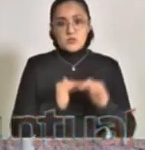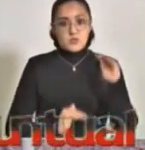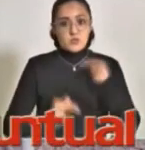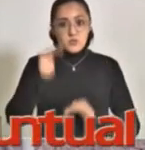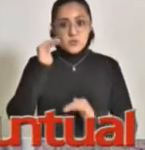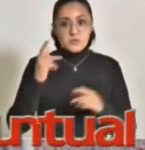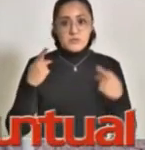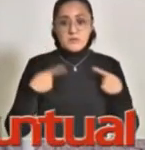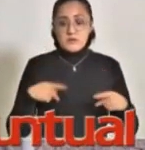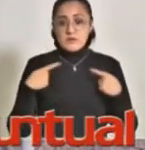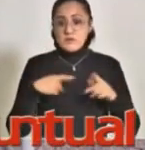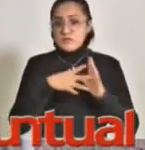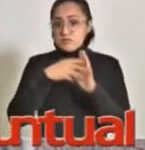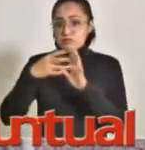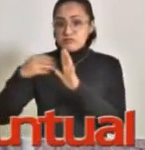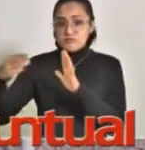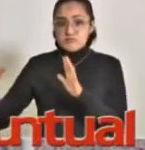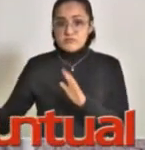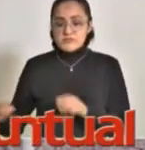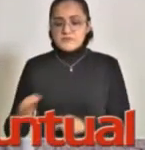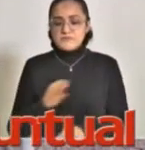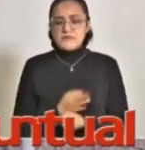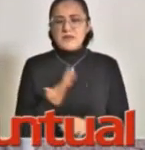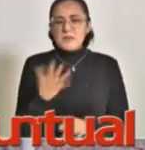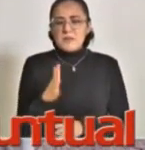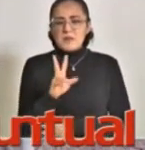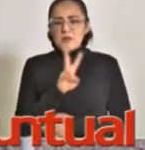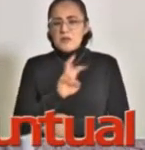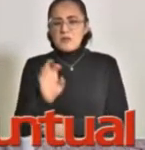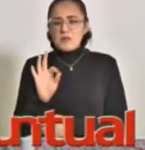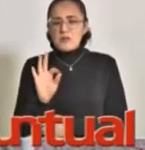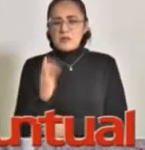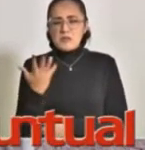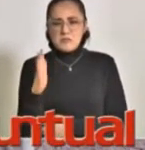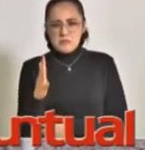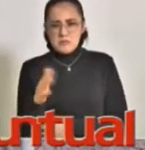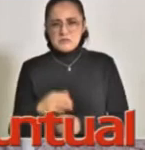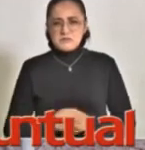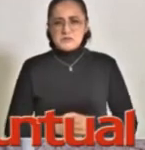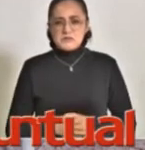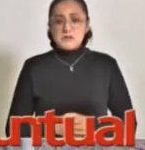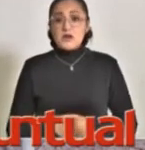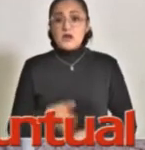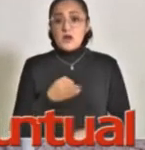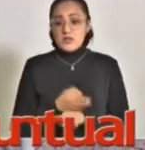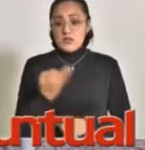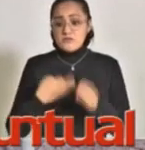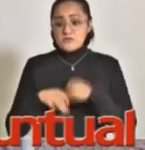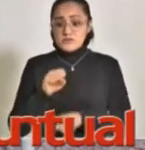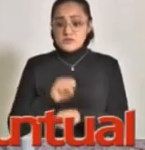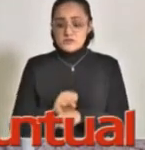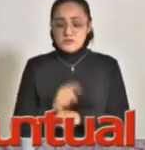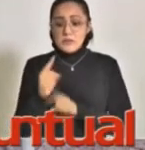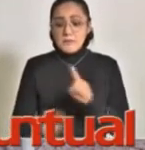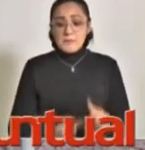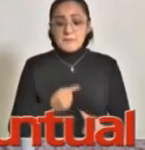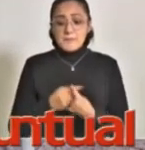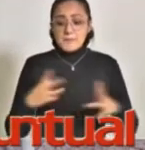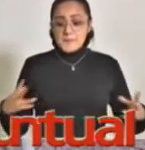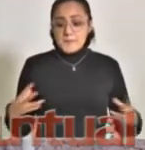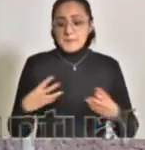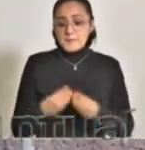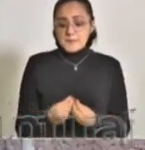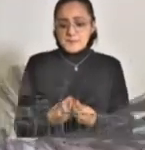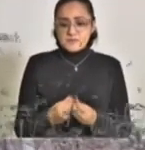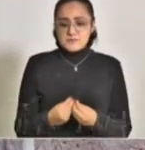de contagiados, alrededor de 240. Para este fin de semana la suma de contagiados es